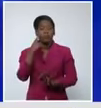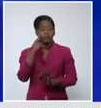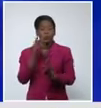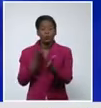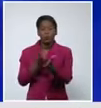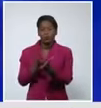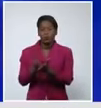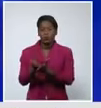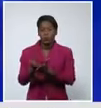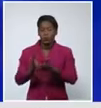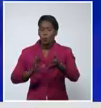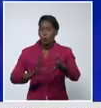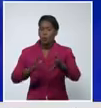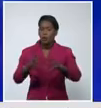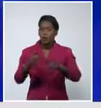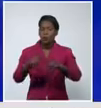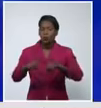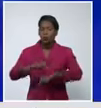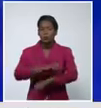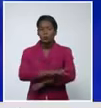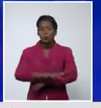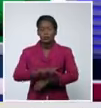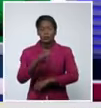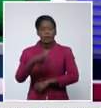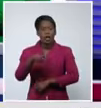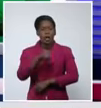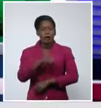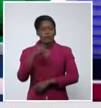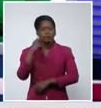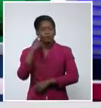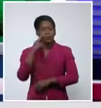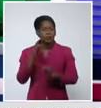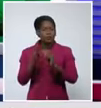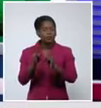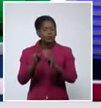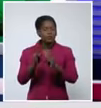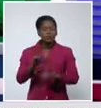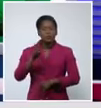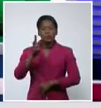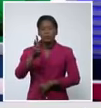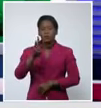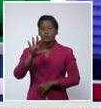muy complejo. Ayer se diagnosticaron